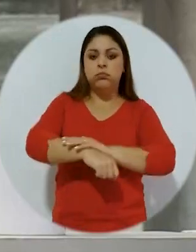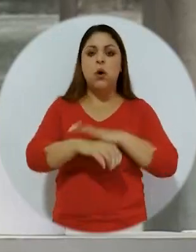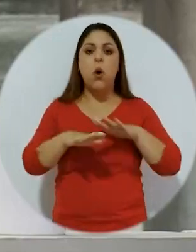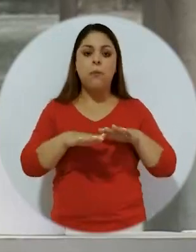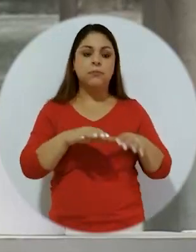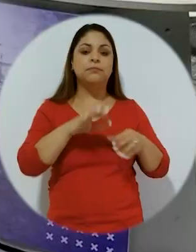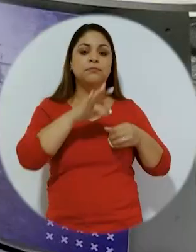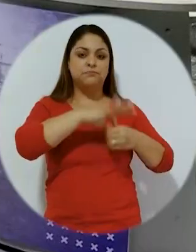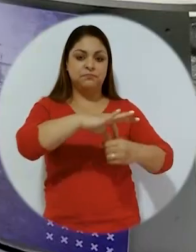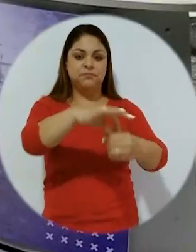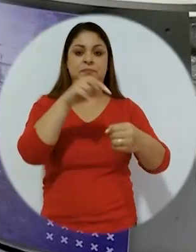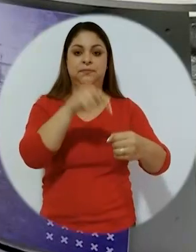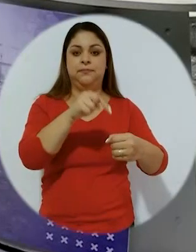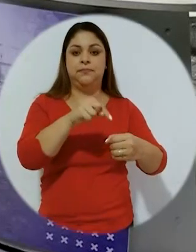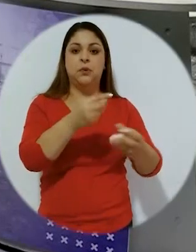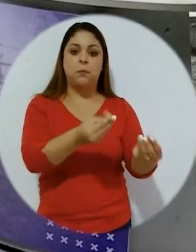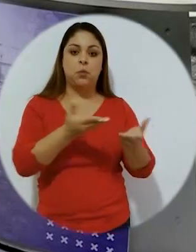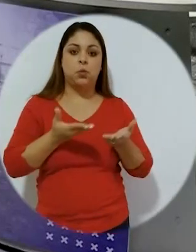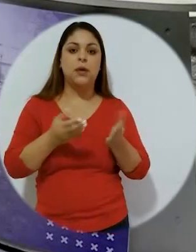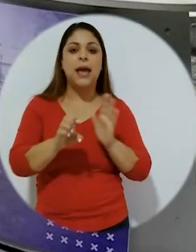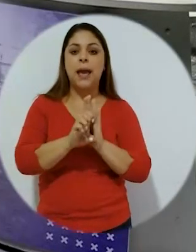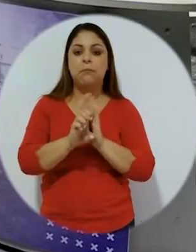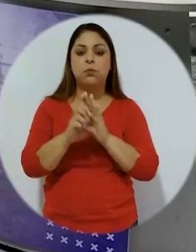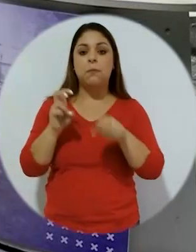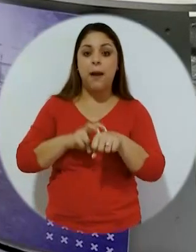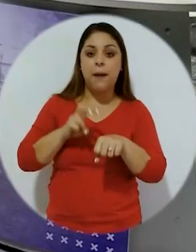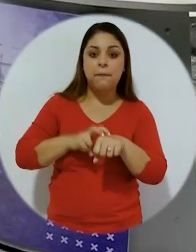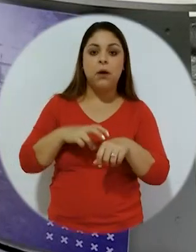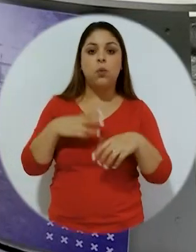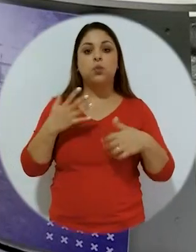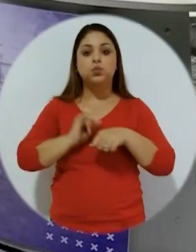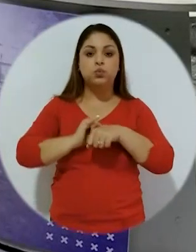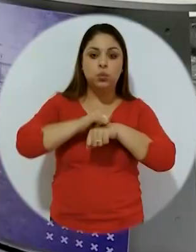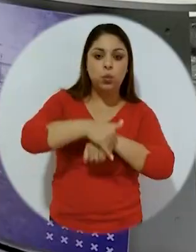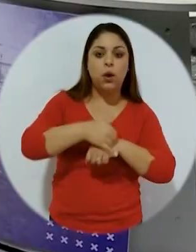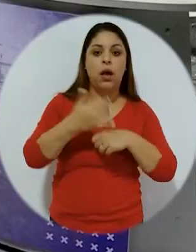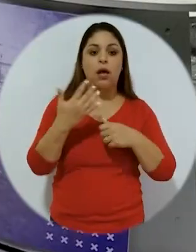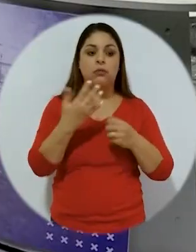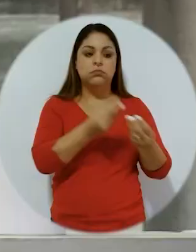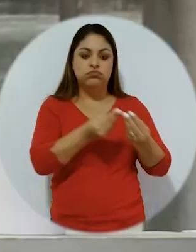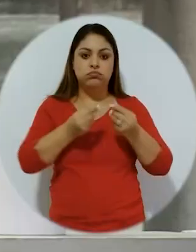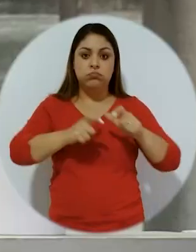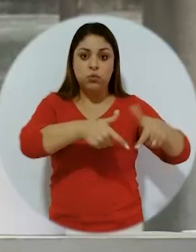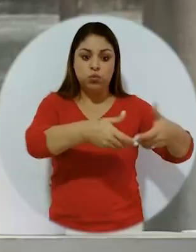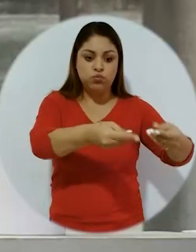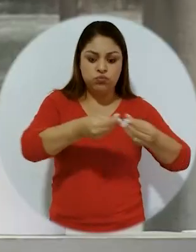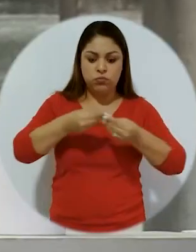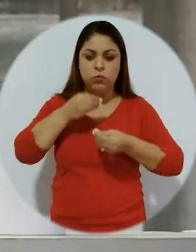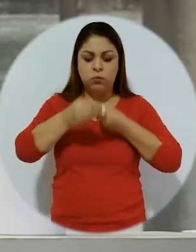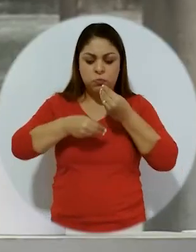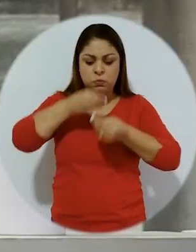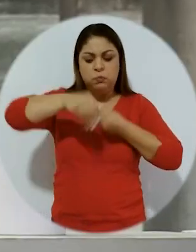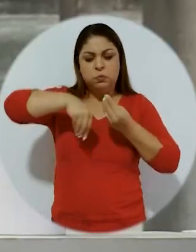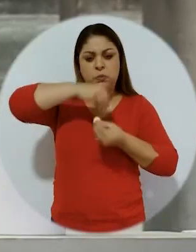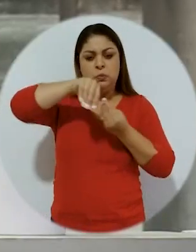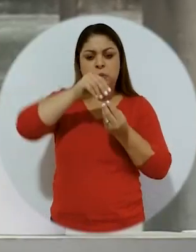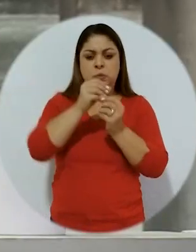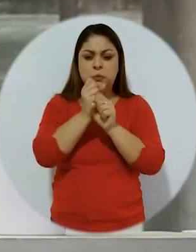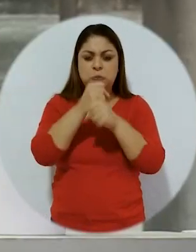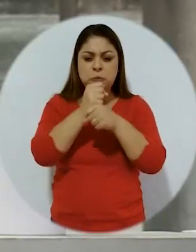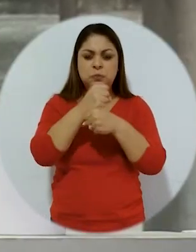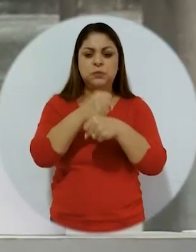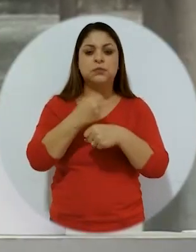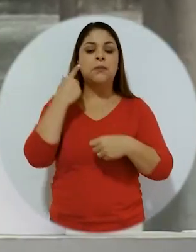ciertos productos agrícolas, que son, por ejemplo, no sé, la papa o puede ser la yuca y demás. Entonces son empresas